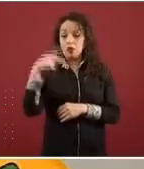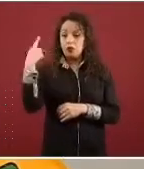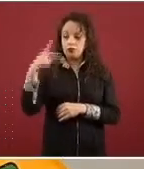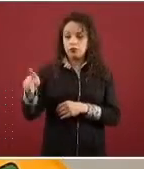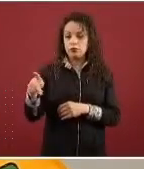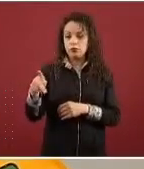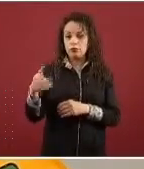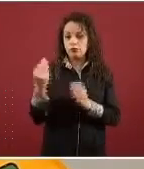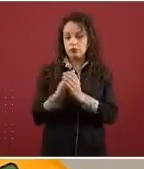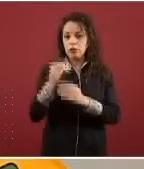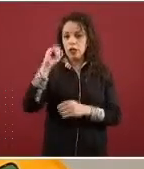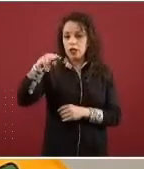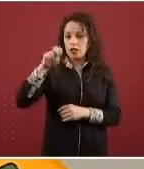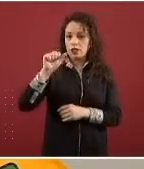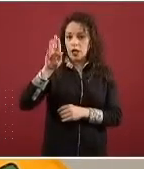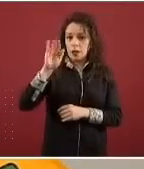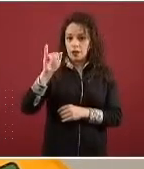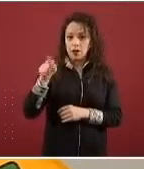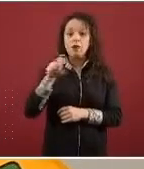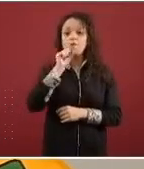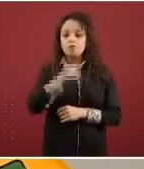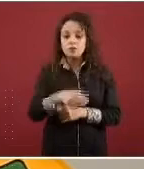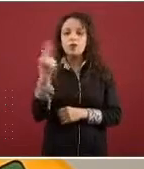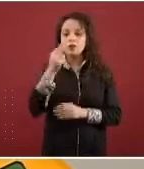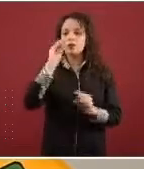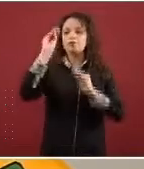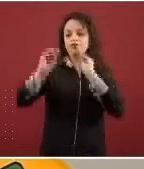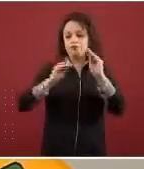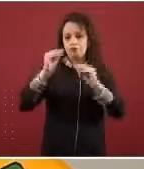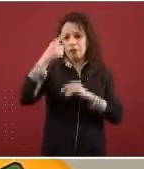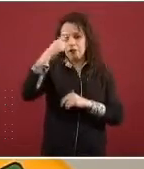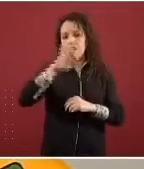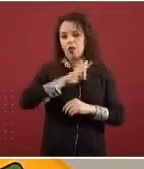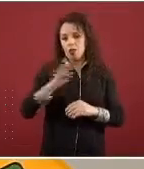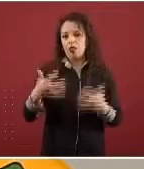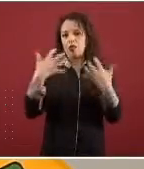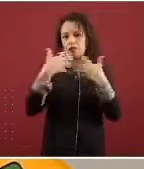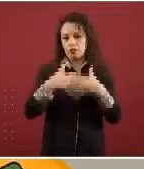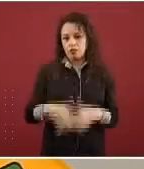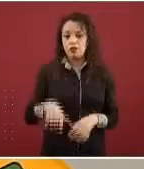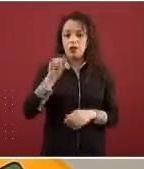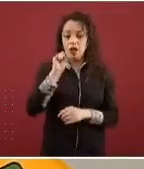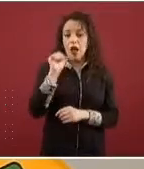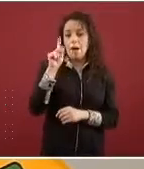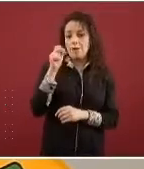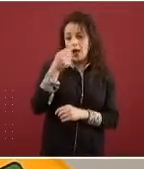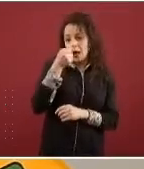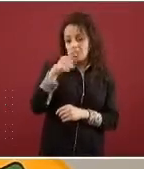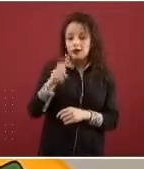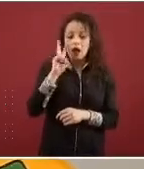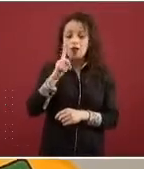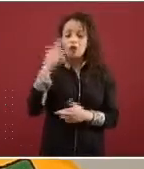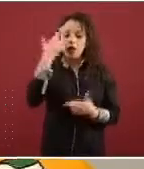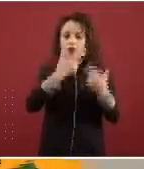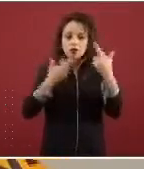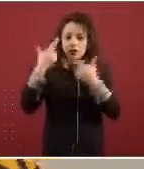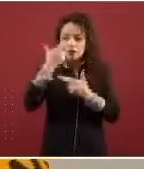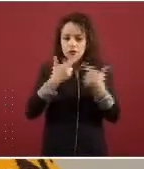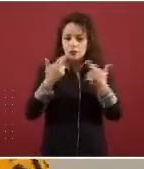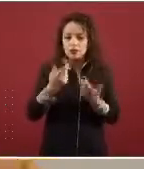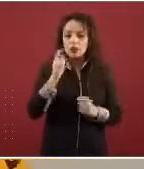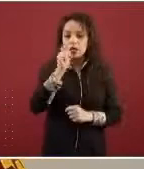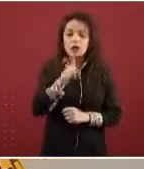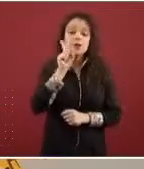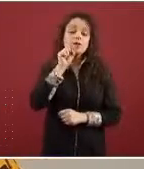y que también la idea es que los operemos. Esos apenas vamos a sacar a los equipos de revisión el día de mañana